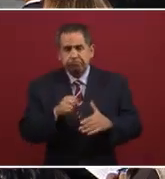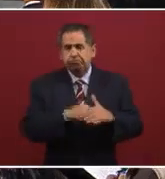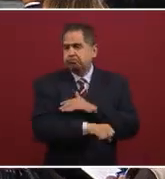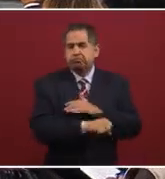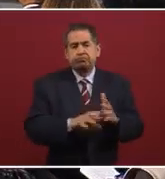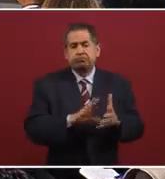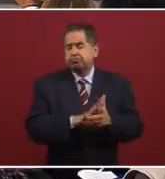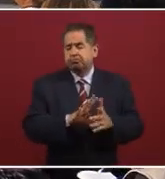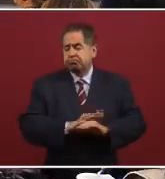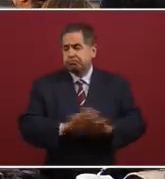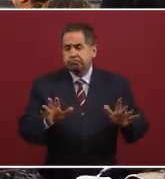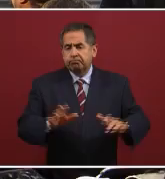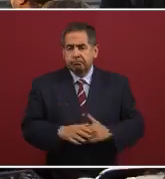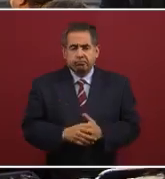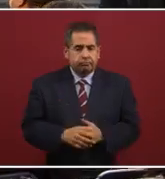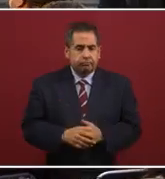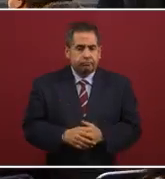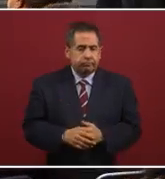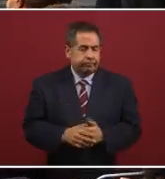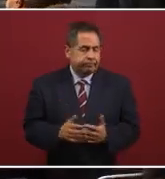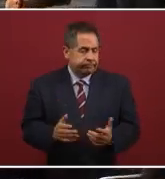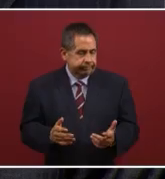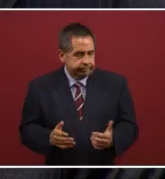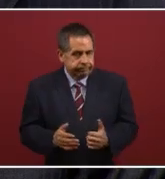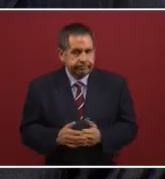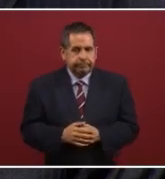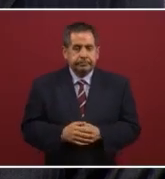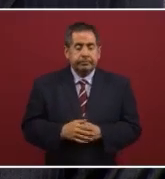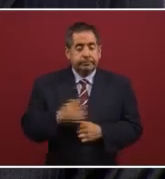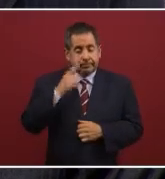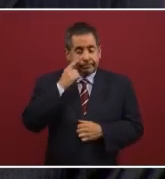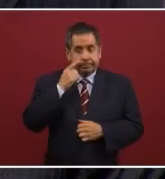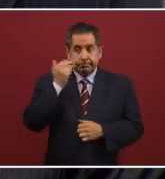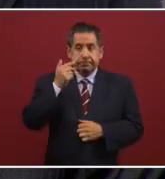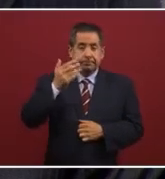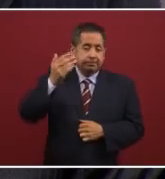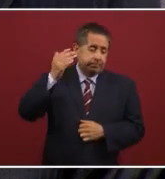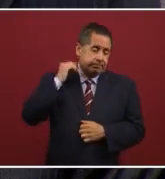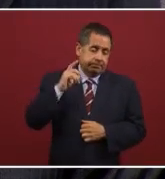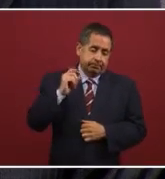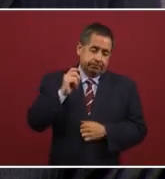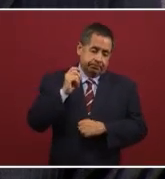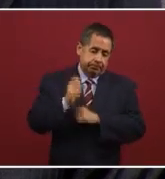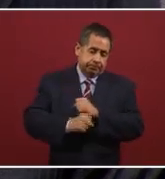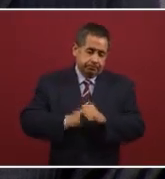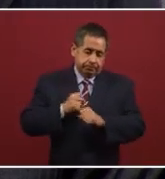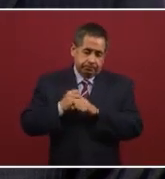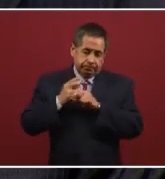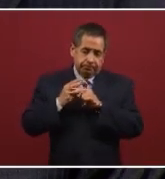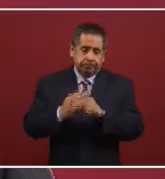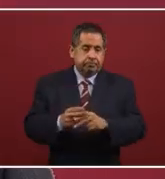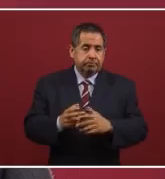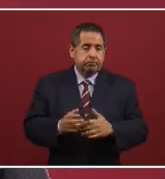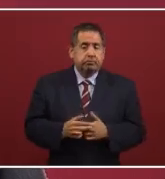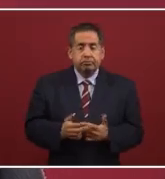Pues es que no se sabía que durante 20 años no se